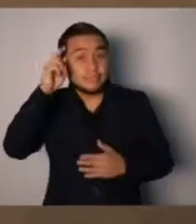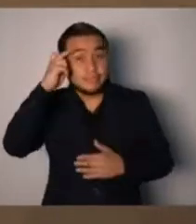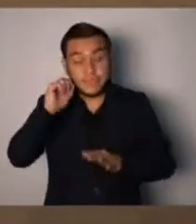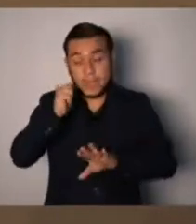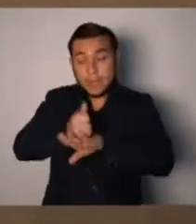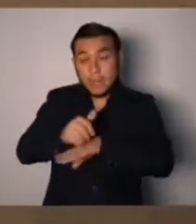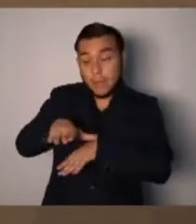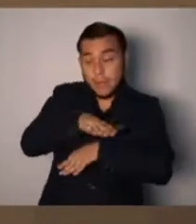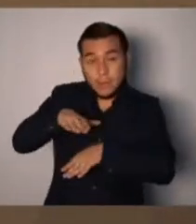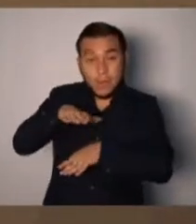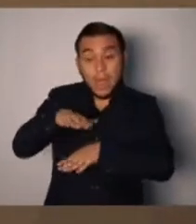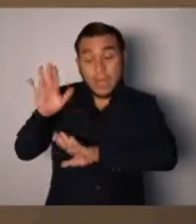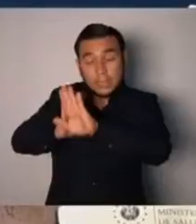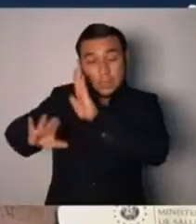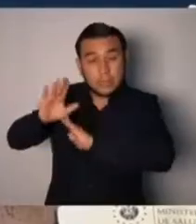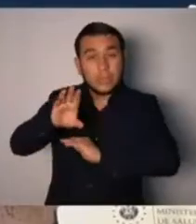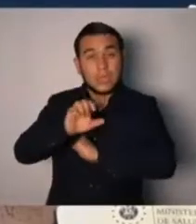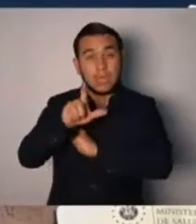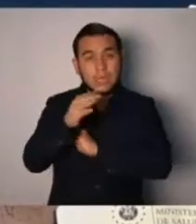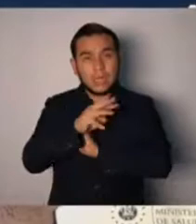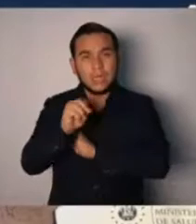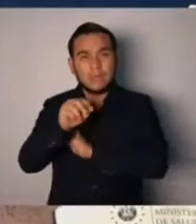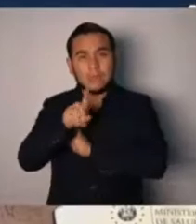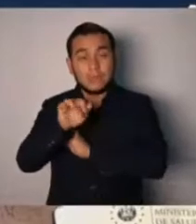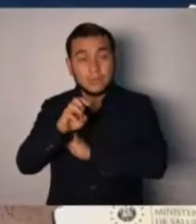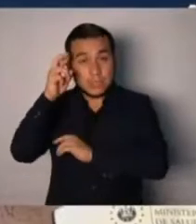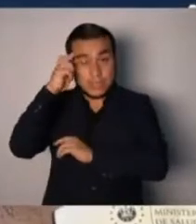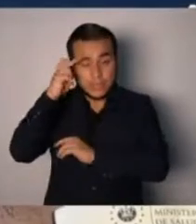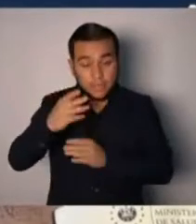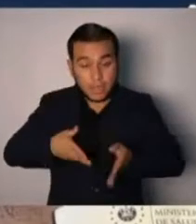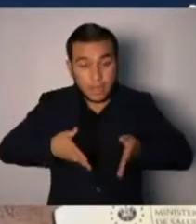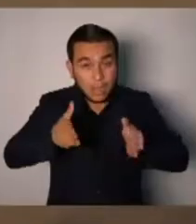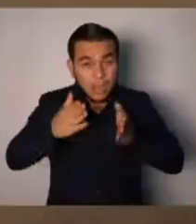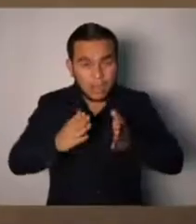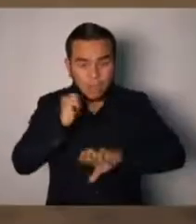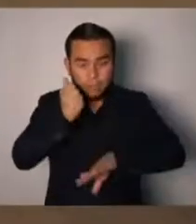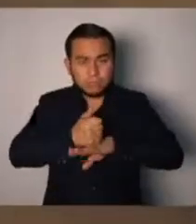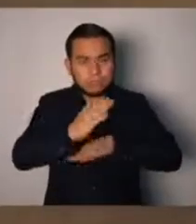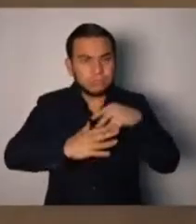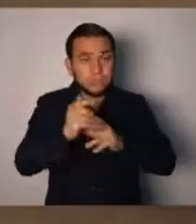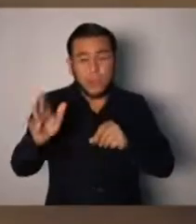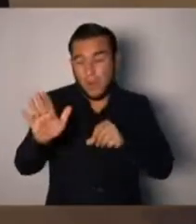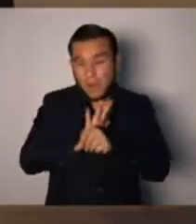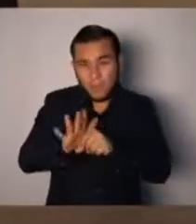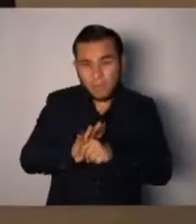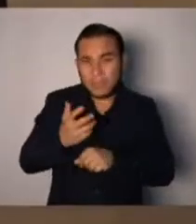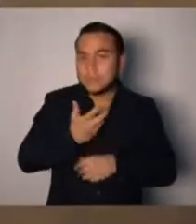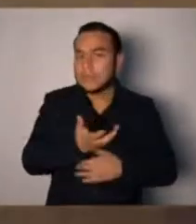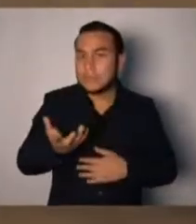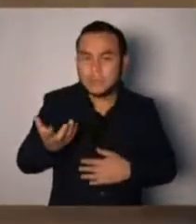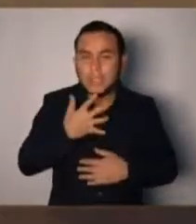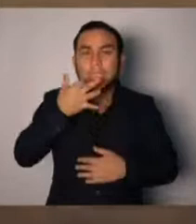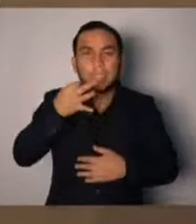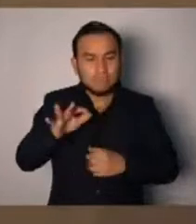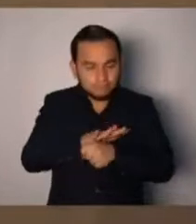plaza histórica del mozote vamos a pavimentar todas las calles del caserío no sólo las principales ministros todas las calles del cáncer y todas